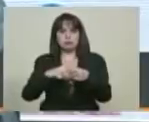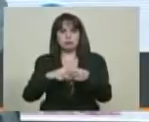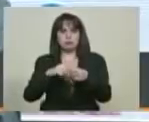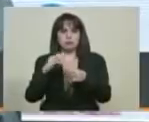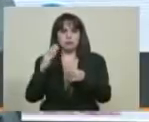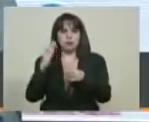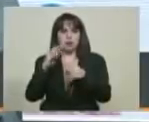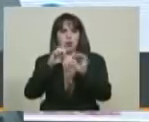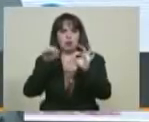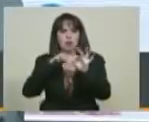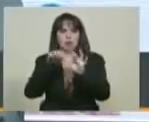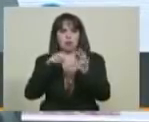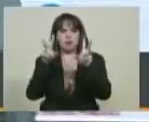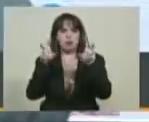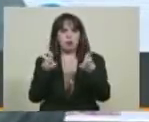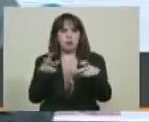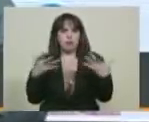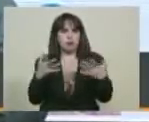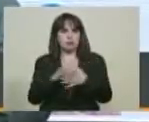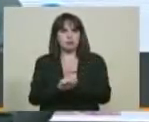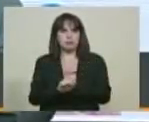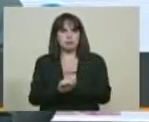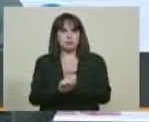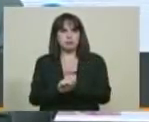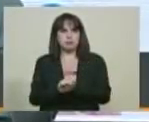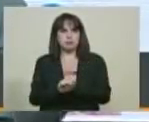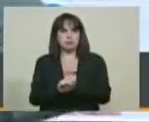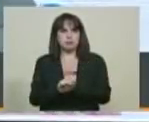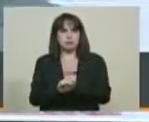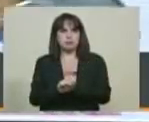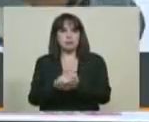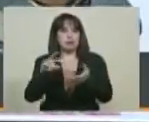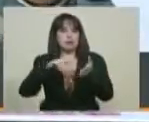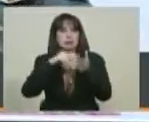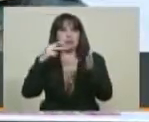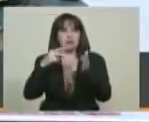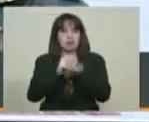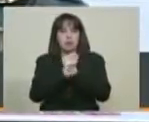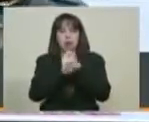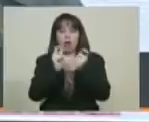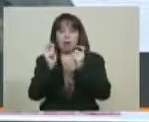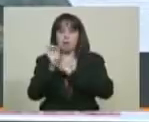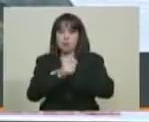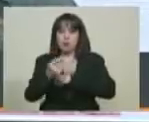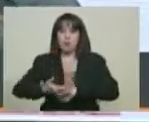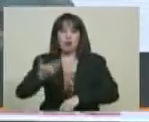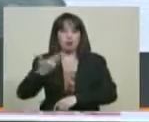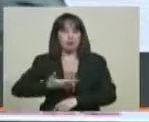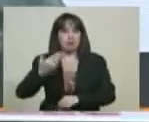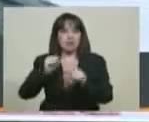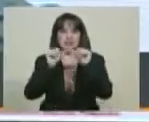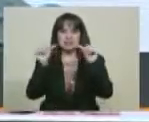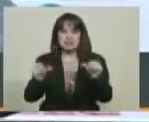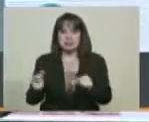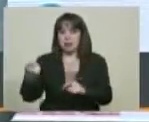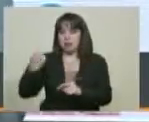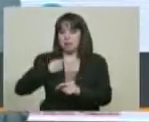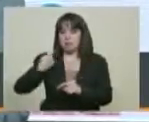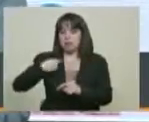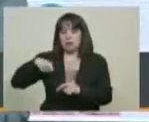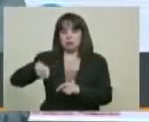petro. Allí va a haber un significativo cambio en el sistema salarial